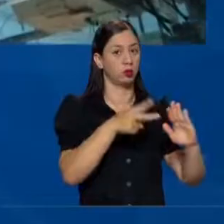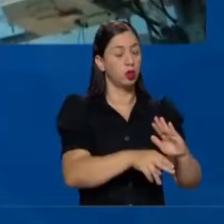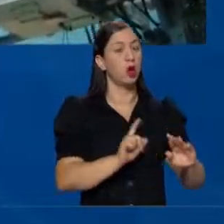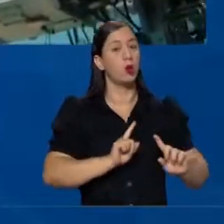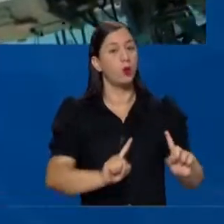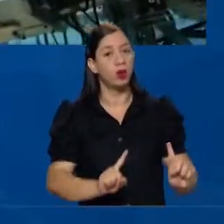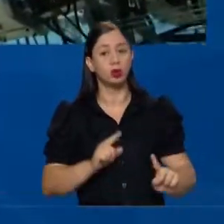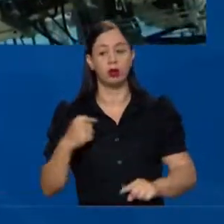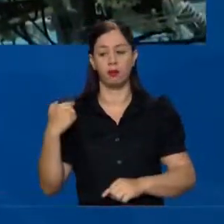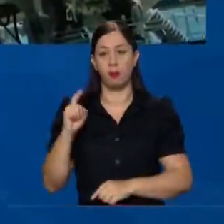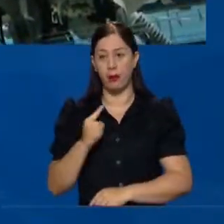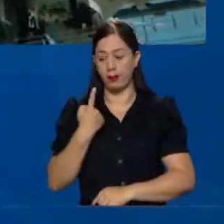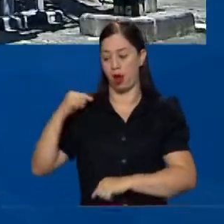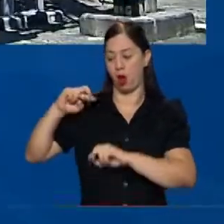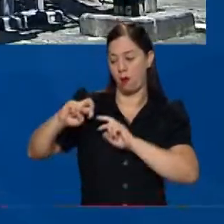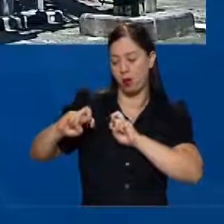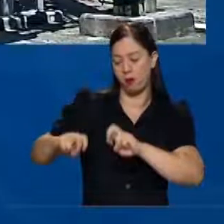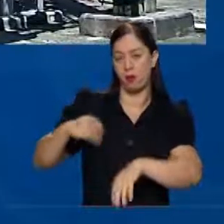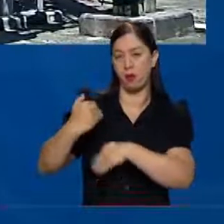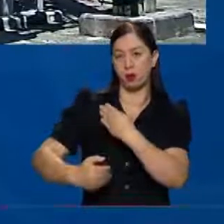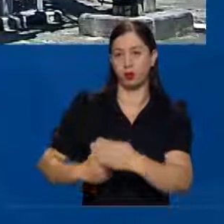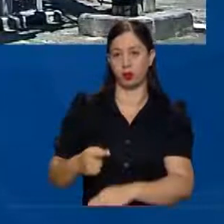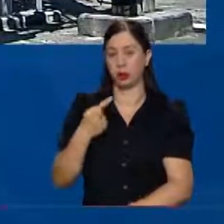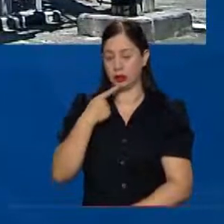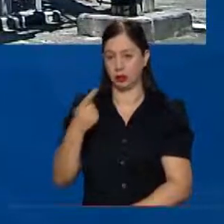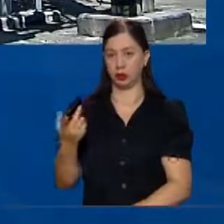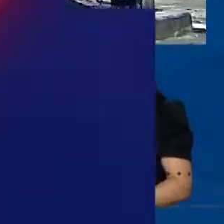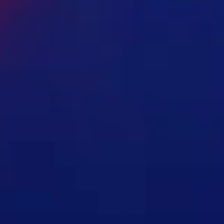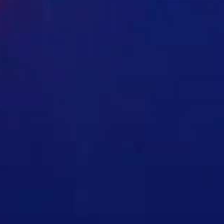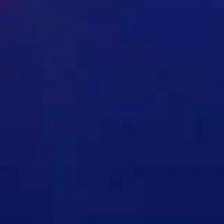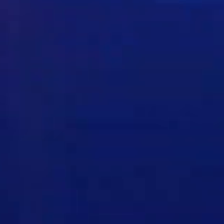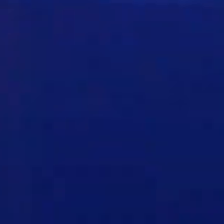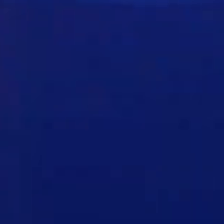los procesos averiguatorios. Esto fue lo que dijo la funcionaria.